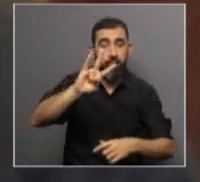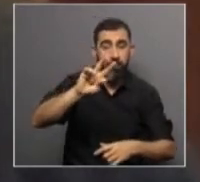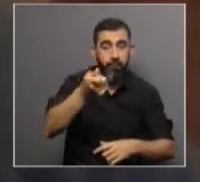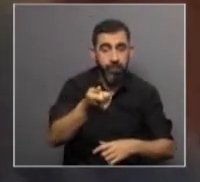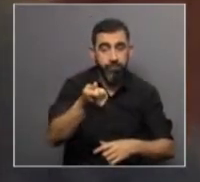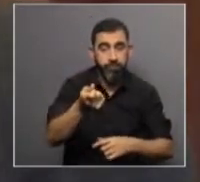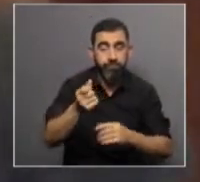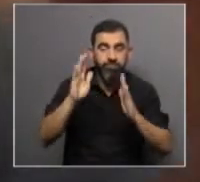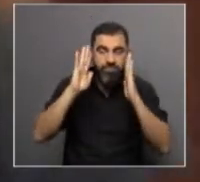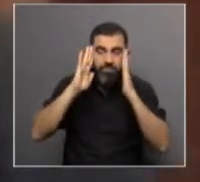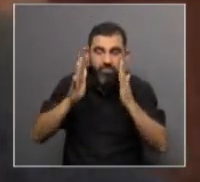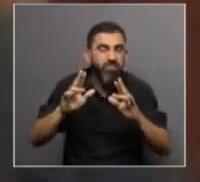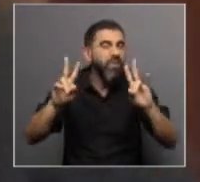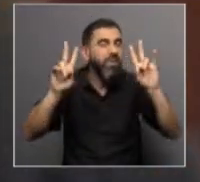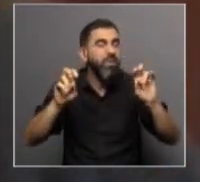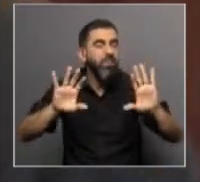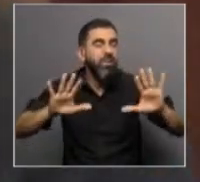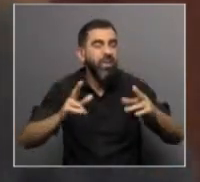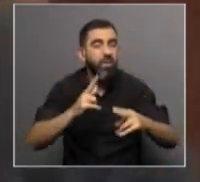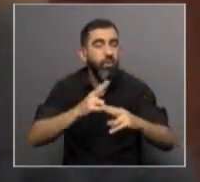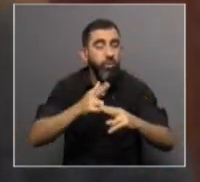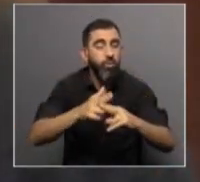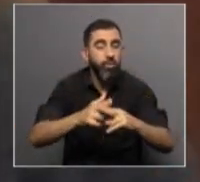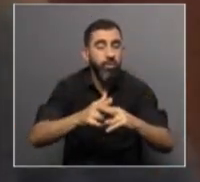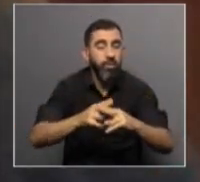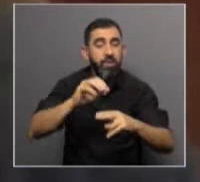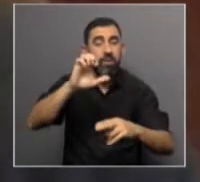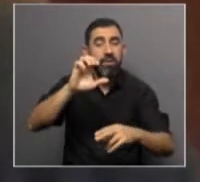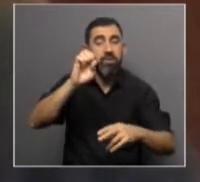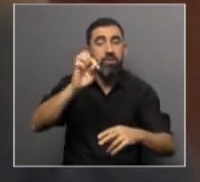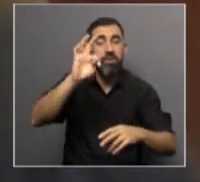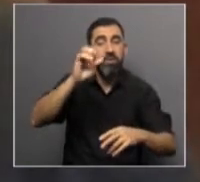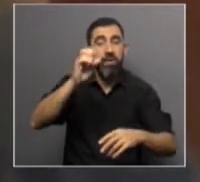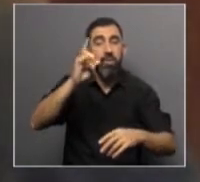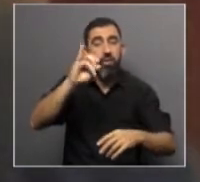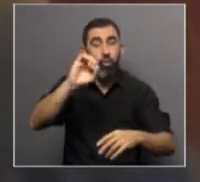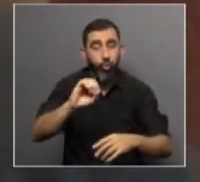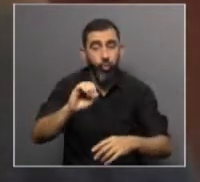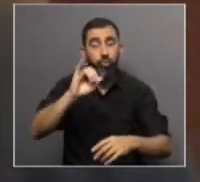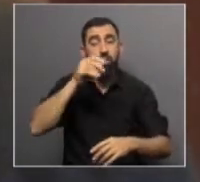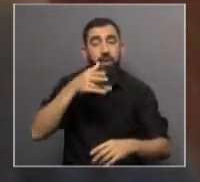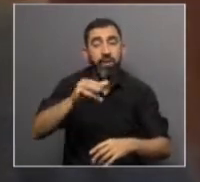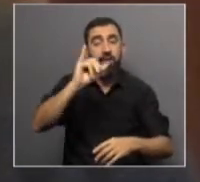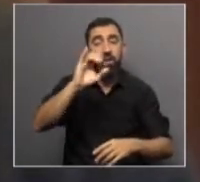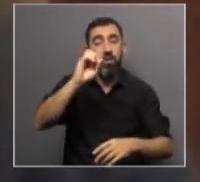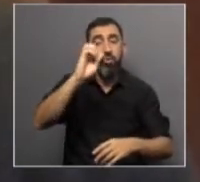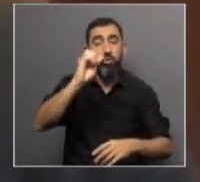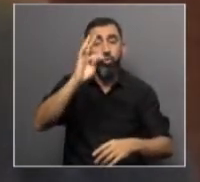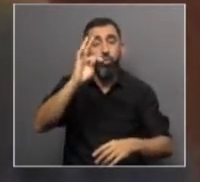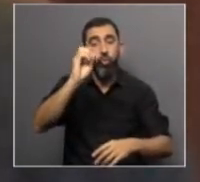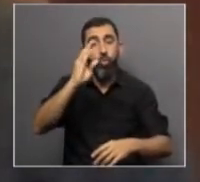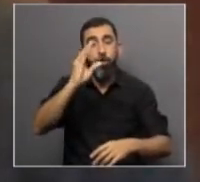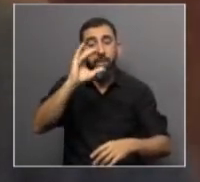estaba centrada en lo que llamamos el estadio isotópico 3, que es un